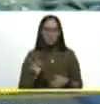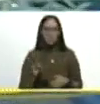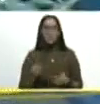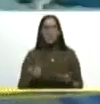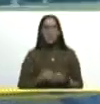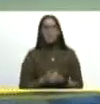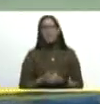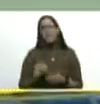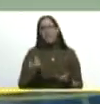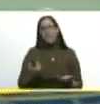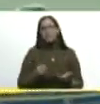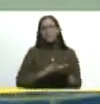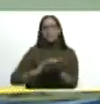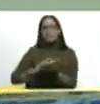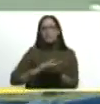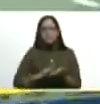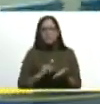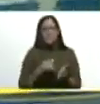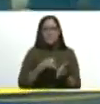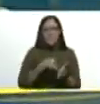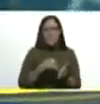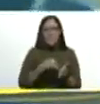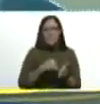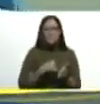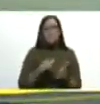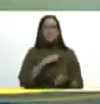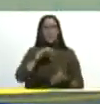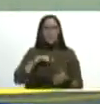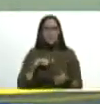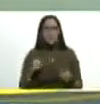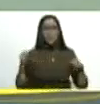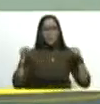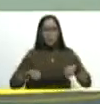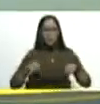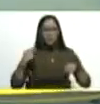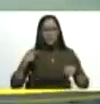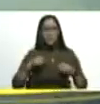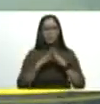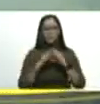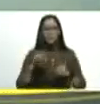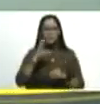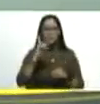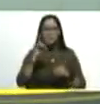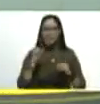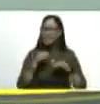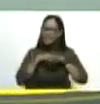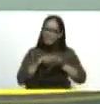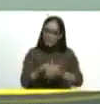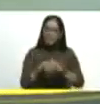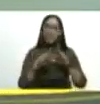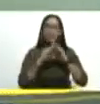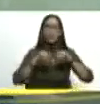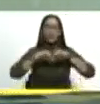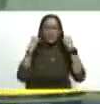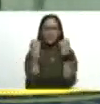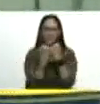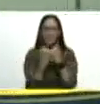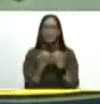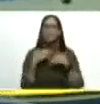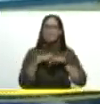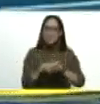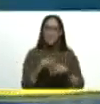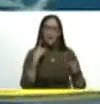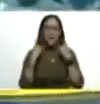severas, y nuestro desafío es que, así como hoy tenemos todos nuestros centros diagnósticos integrales, todas nuestras salas de rehabilitación integral